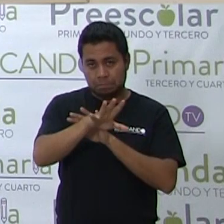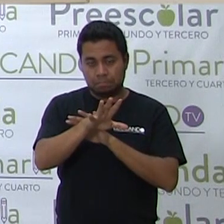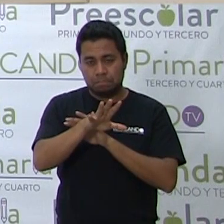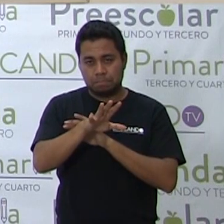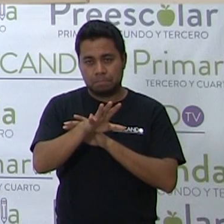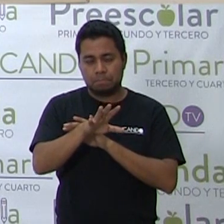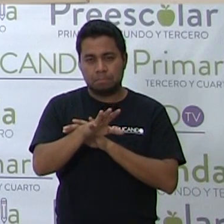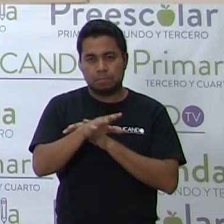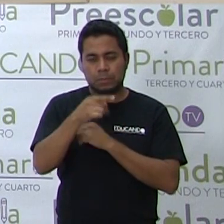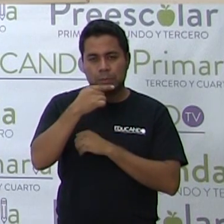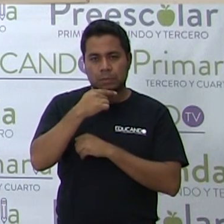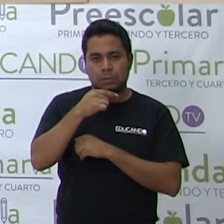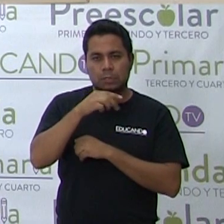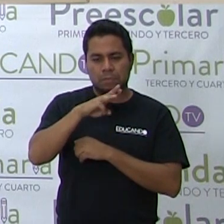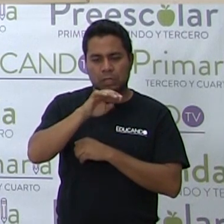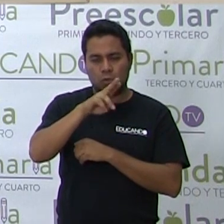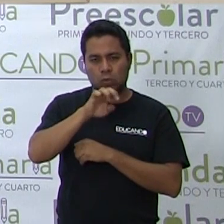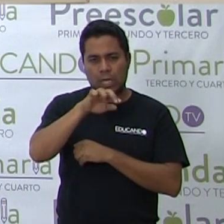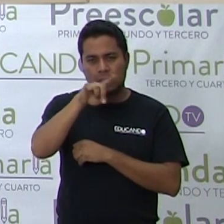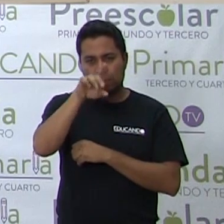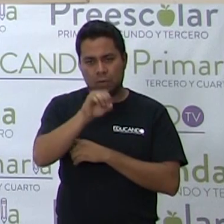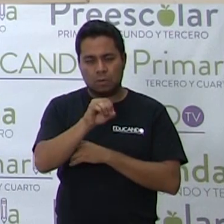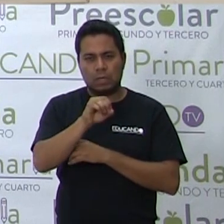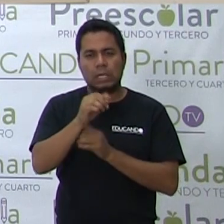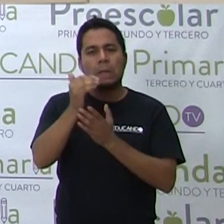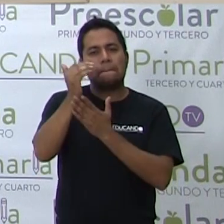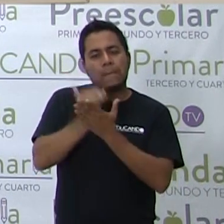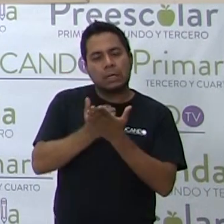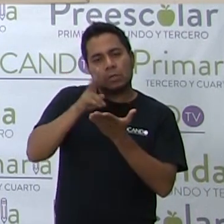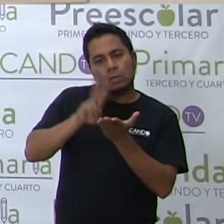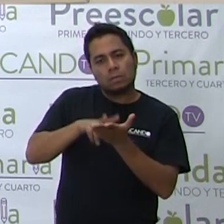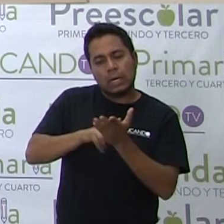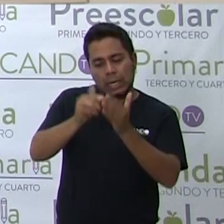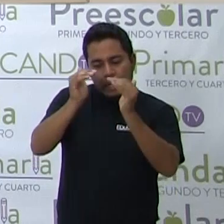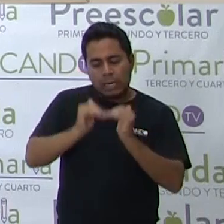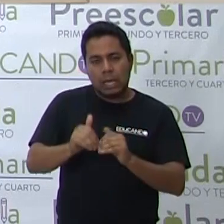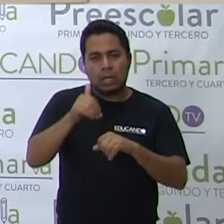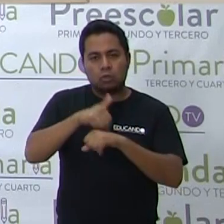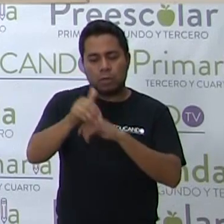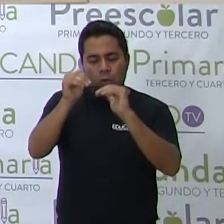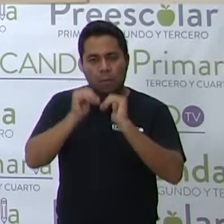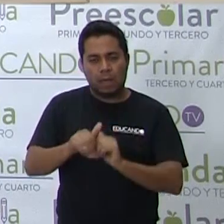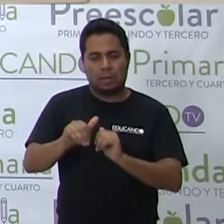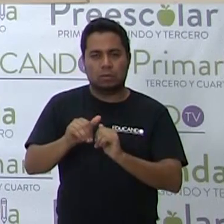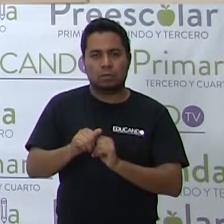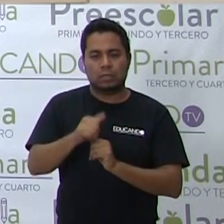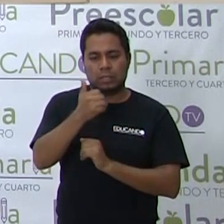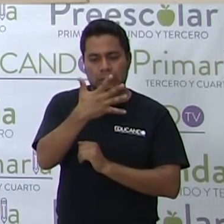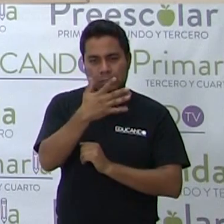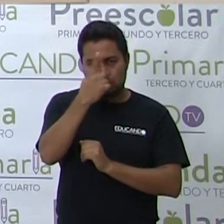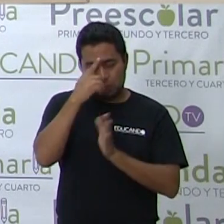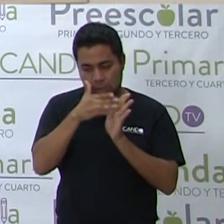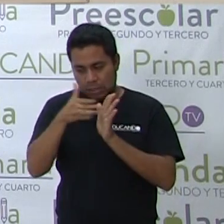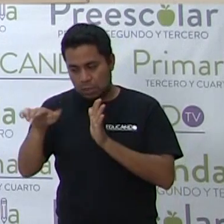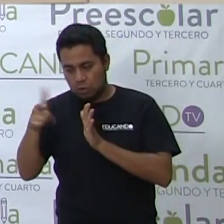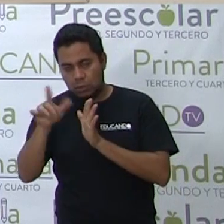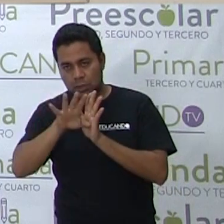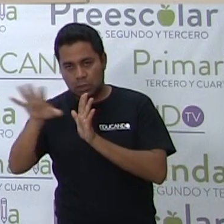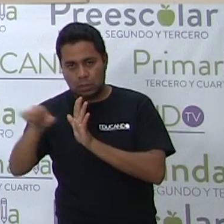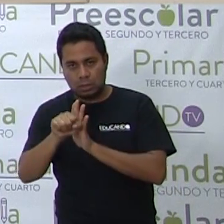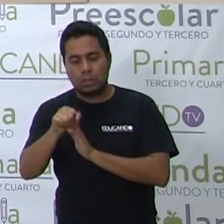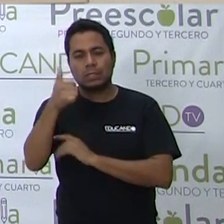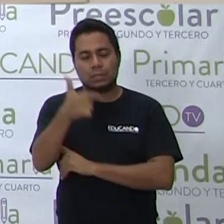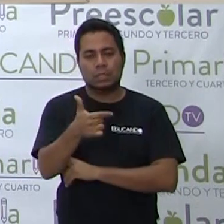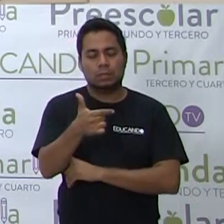el minuendo sí es menor que el sustraendo ahora 5 para 12